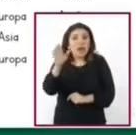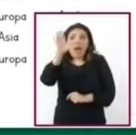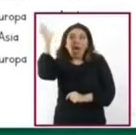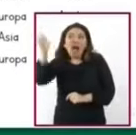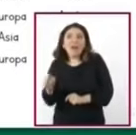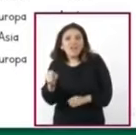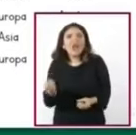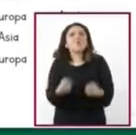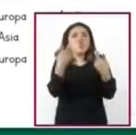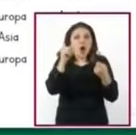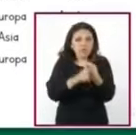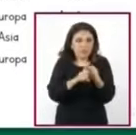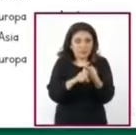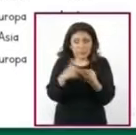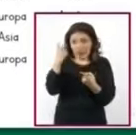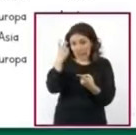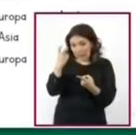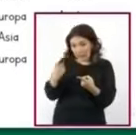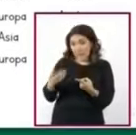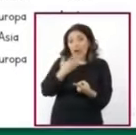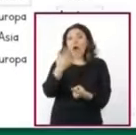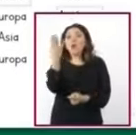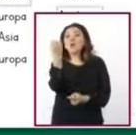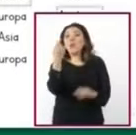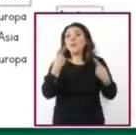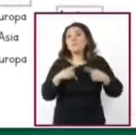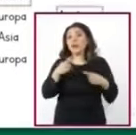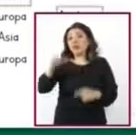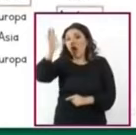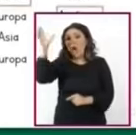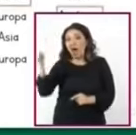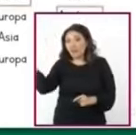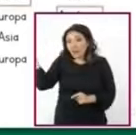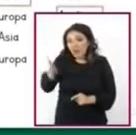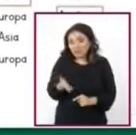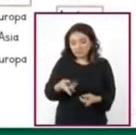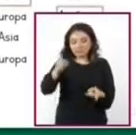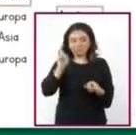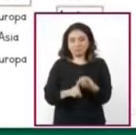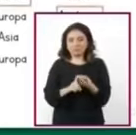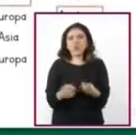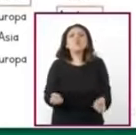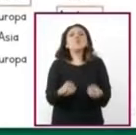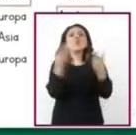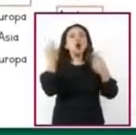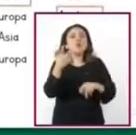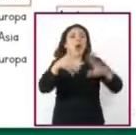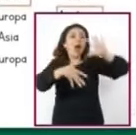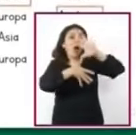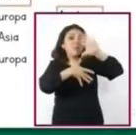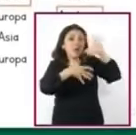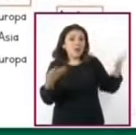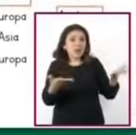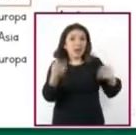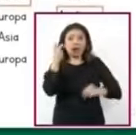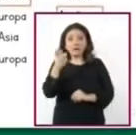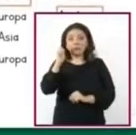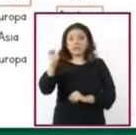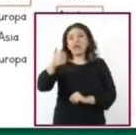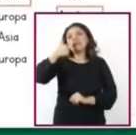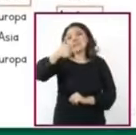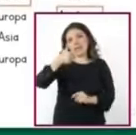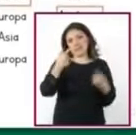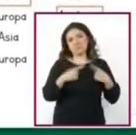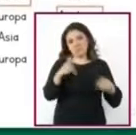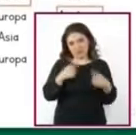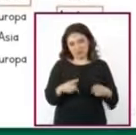de África. En este caso, 9. Ahora se cuentan cuántas personas son de América y son